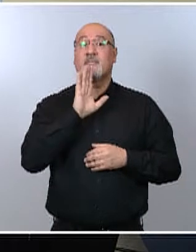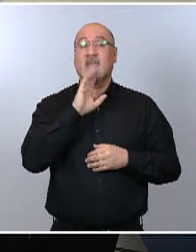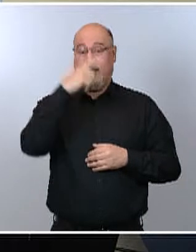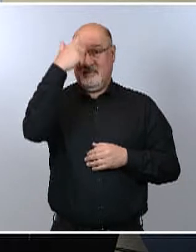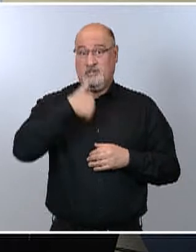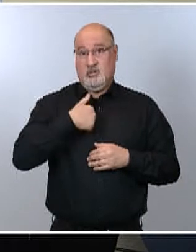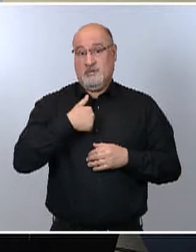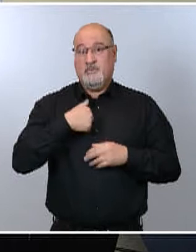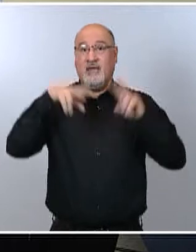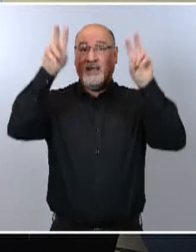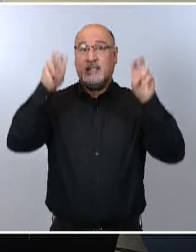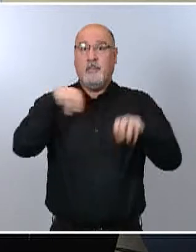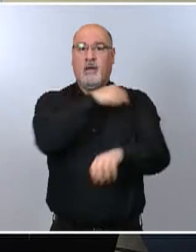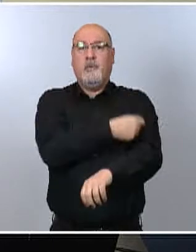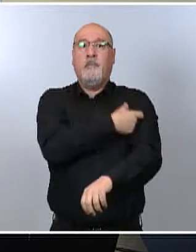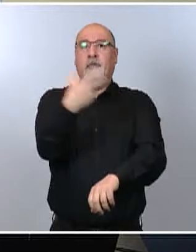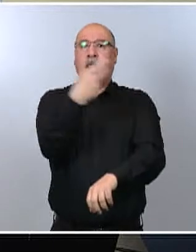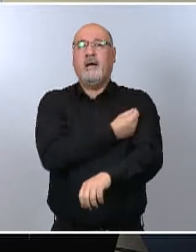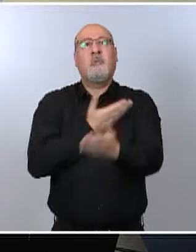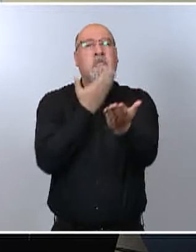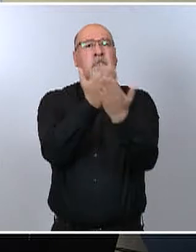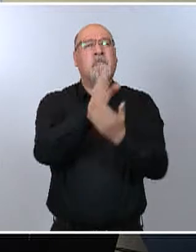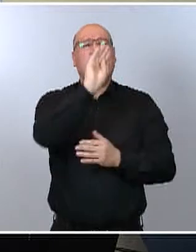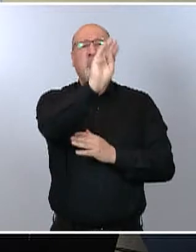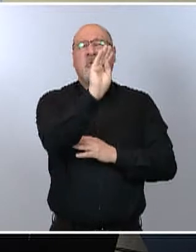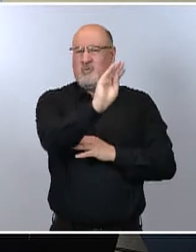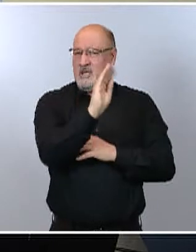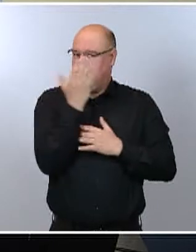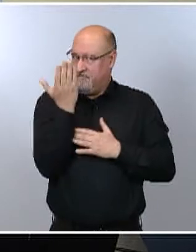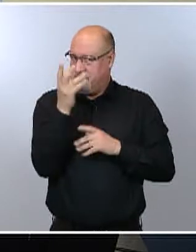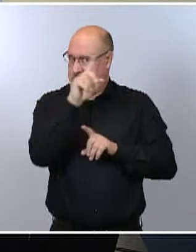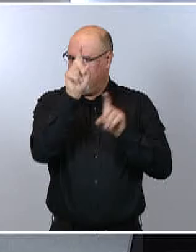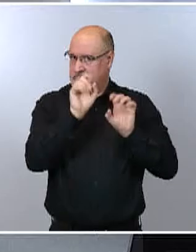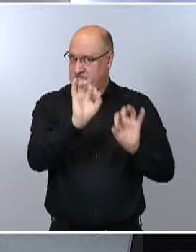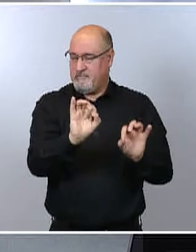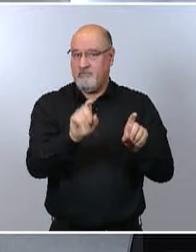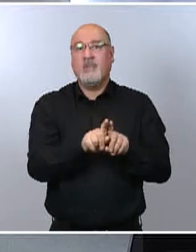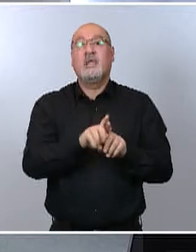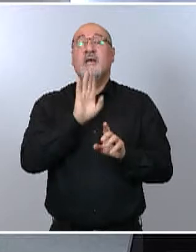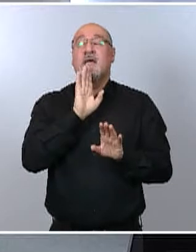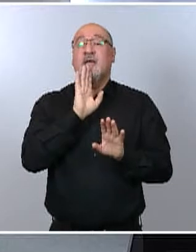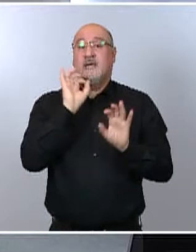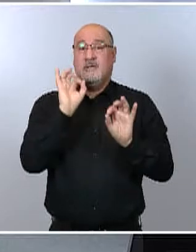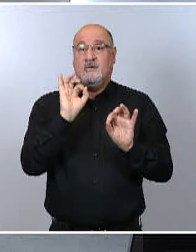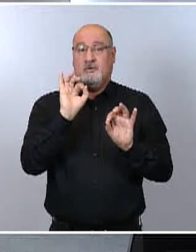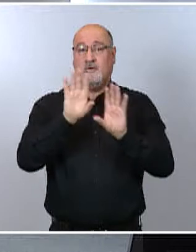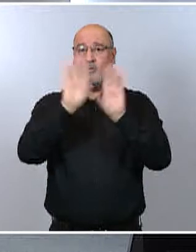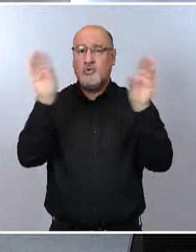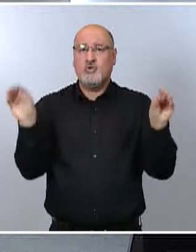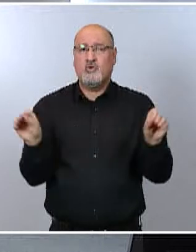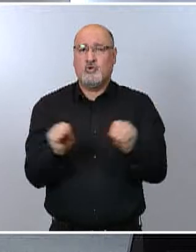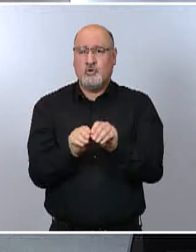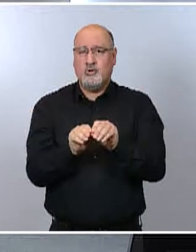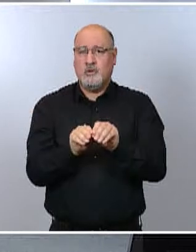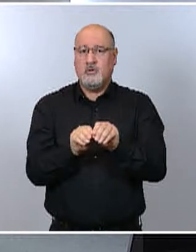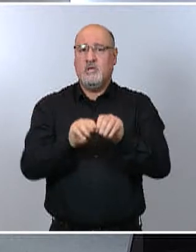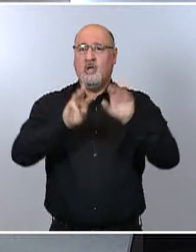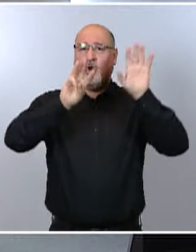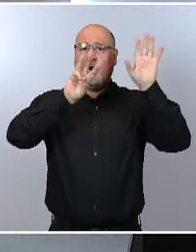la vacunación quería preguntar si, bueno, el hecho de que se hayan hecho 80 y pico